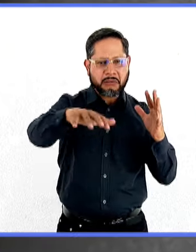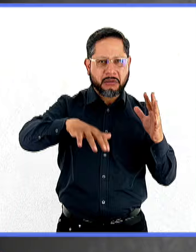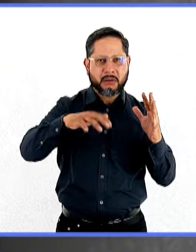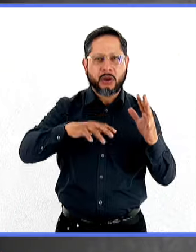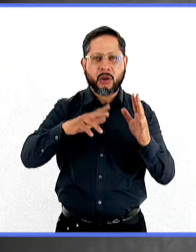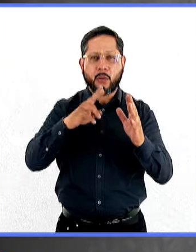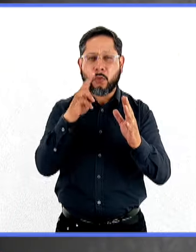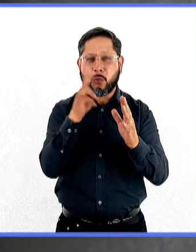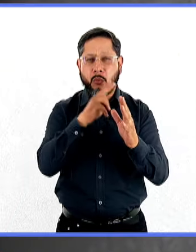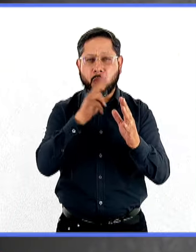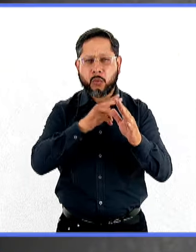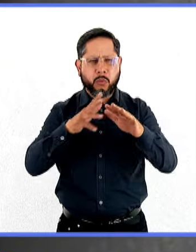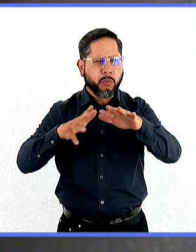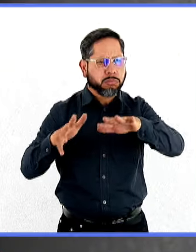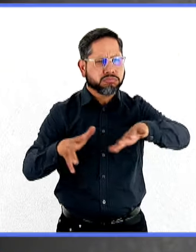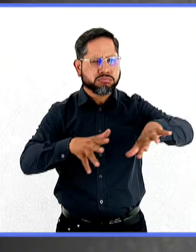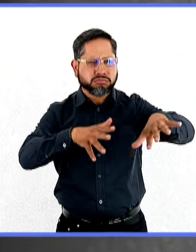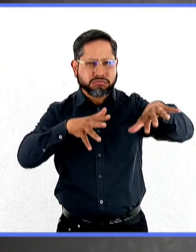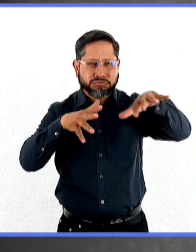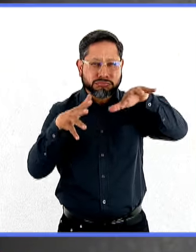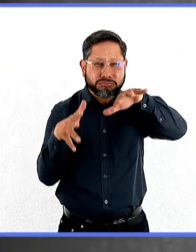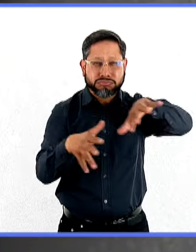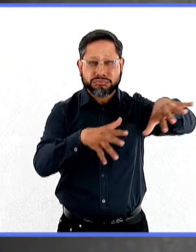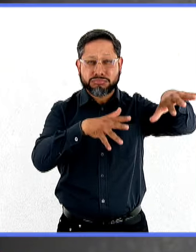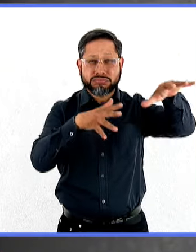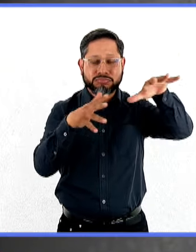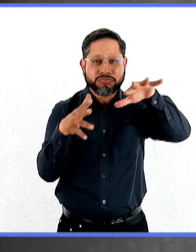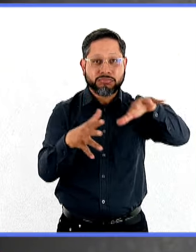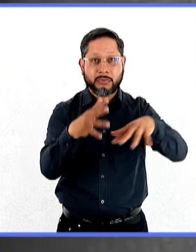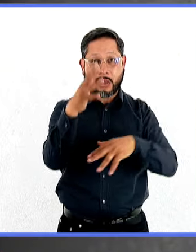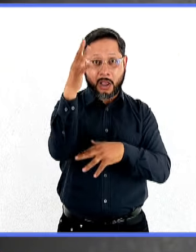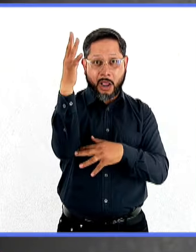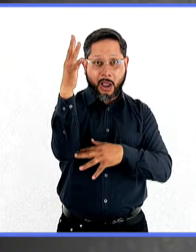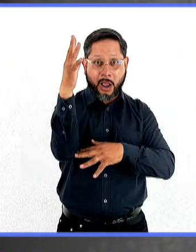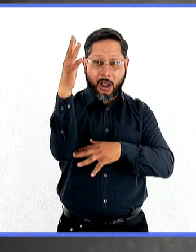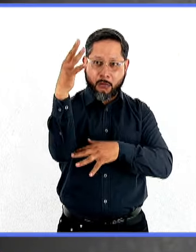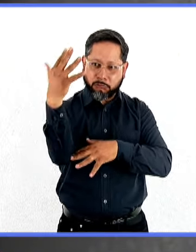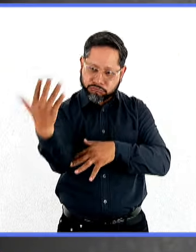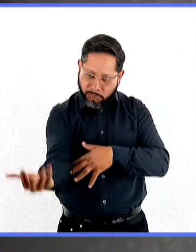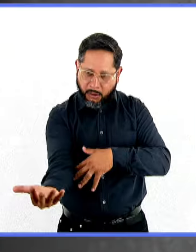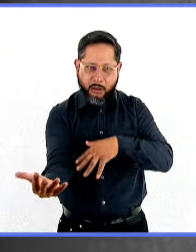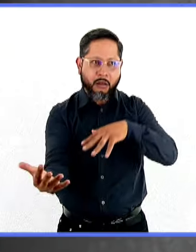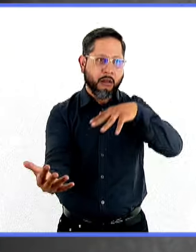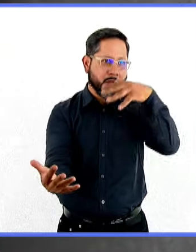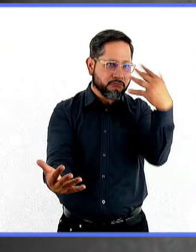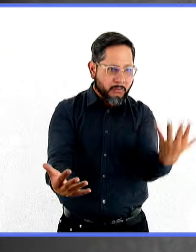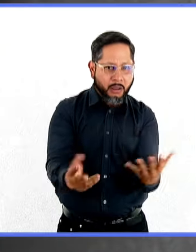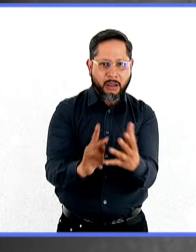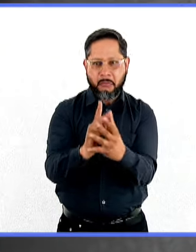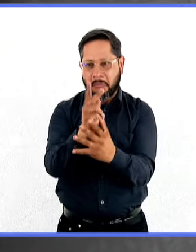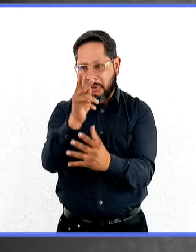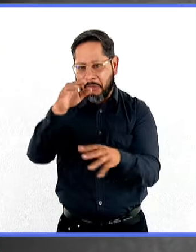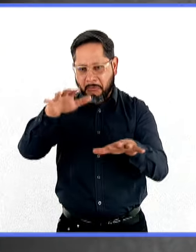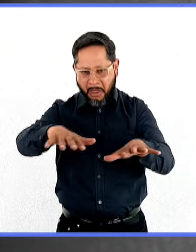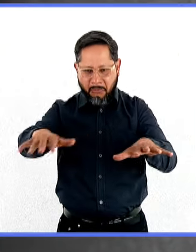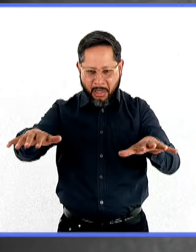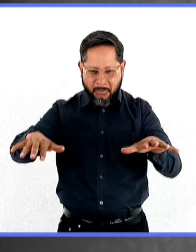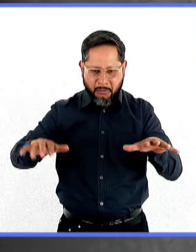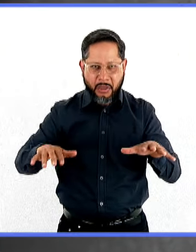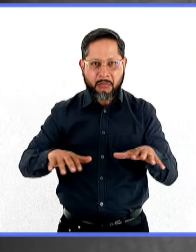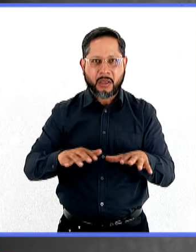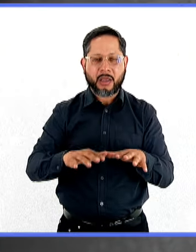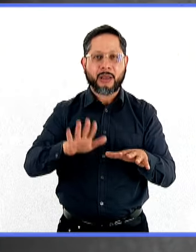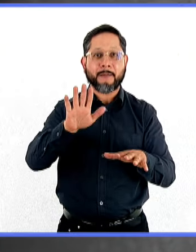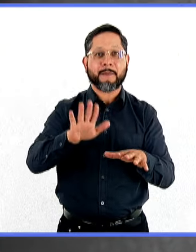un viento fuerte tumba árboles ramas hojas y se quedan todas las calles como